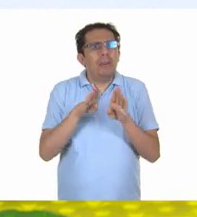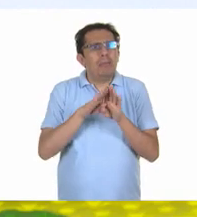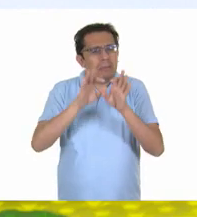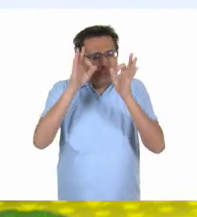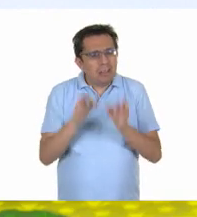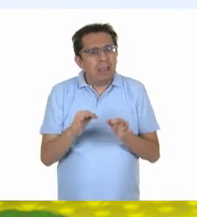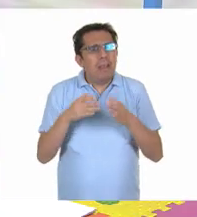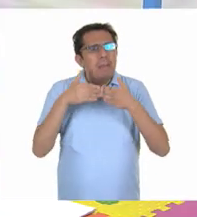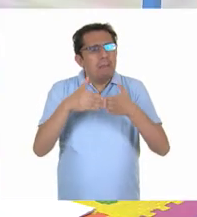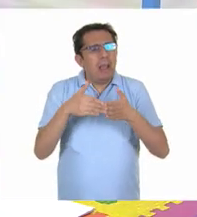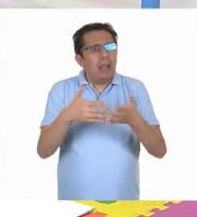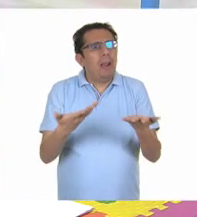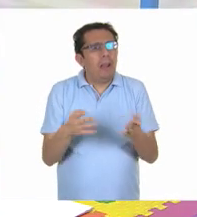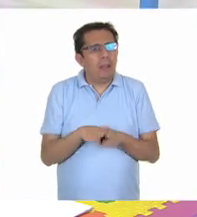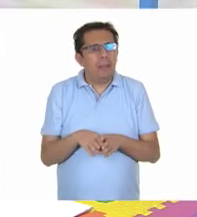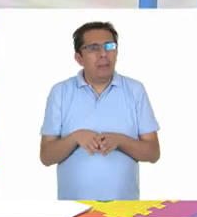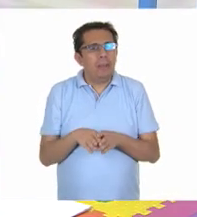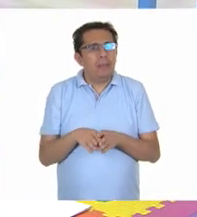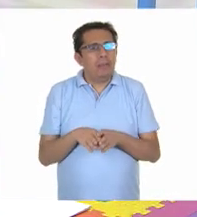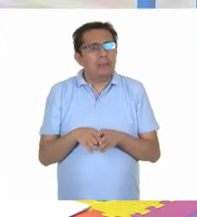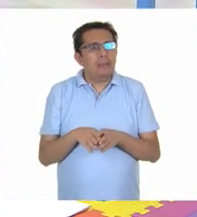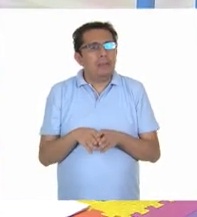¿Qué me falta para poder ser un barco?